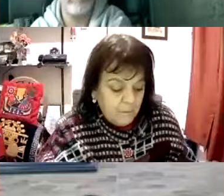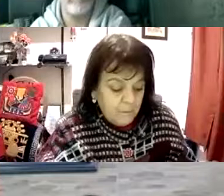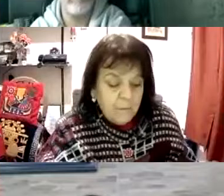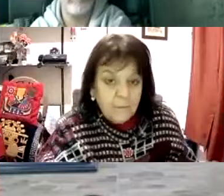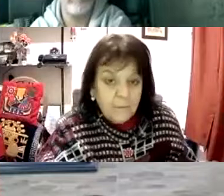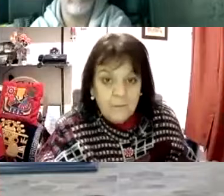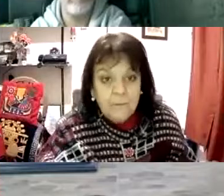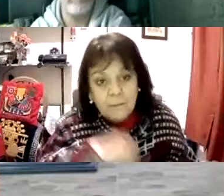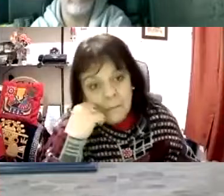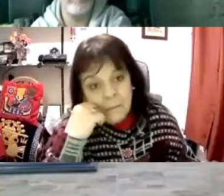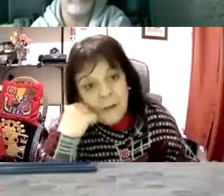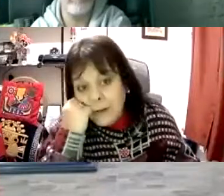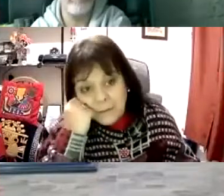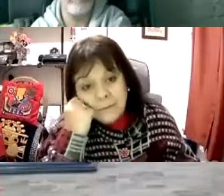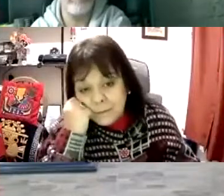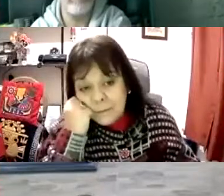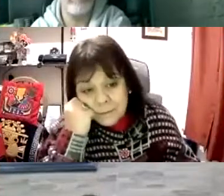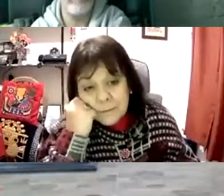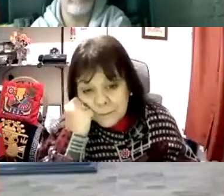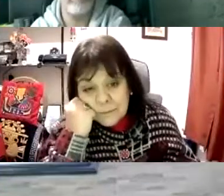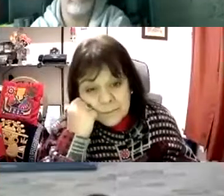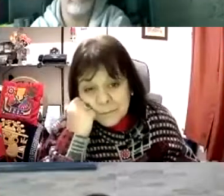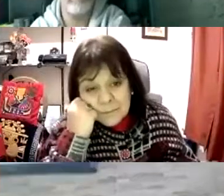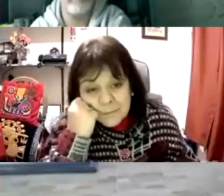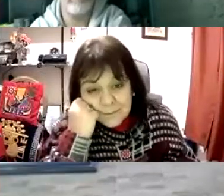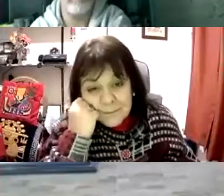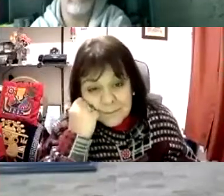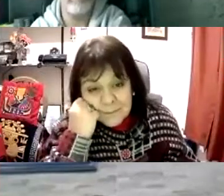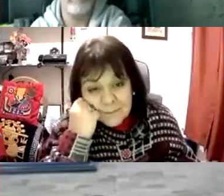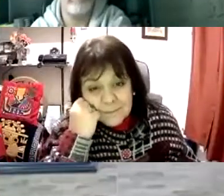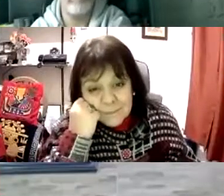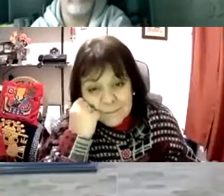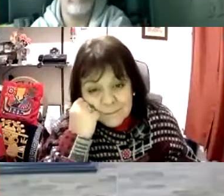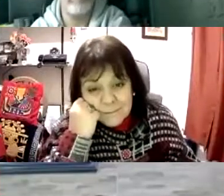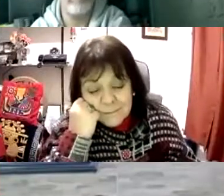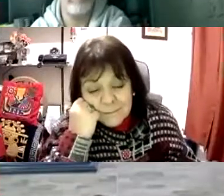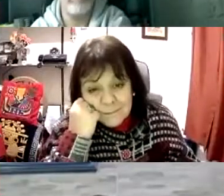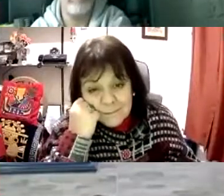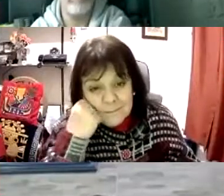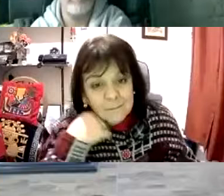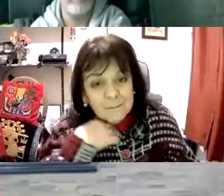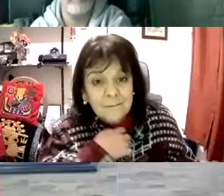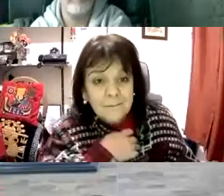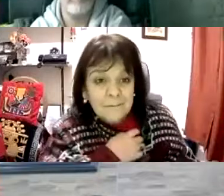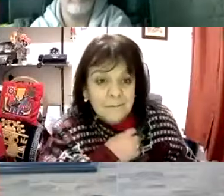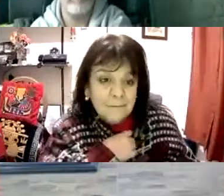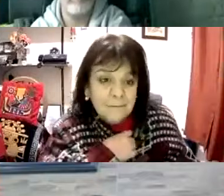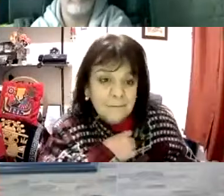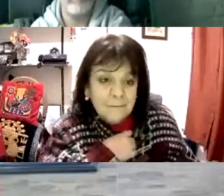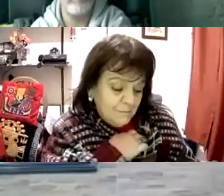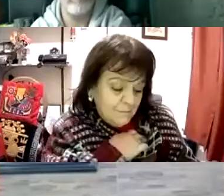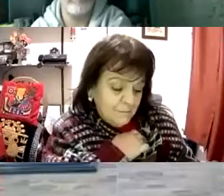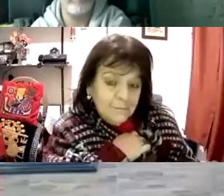no hay violencia. Es tipo, existe el condón, manejate. Exacto. Sería lo mismo Es que como hicieron que con los anticonceptivos. lleva implícito la